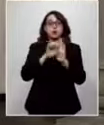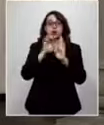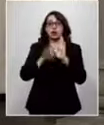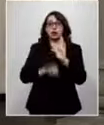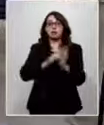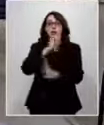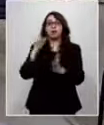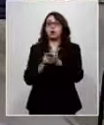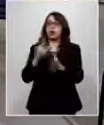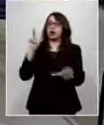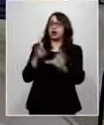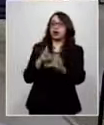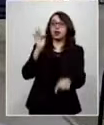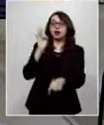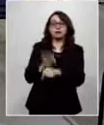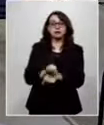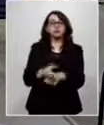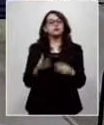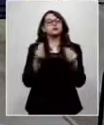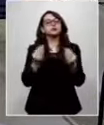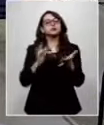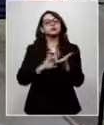gracias.